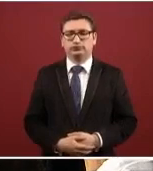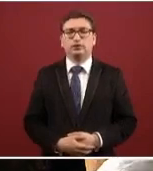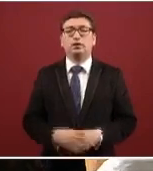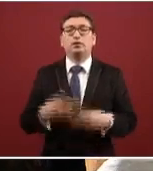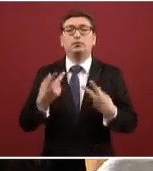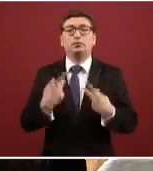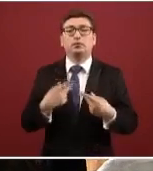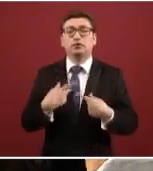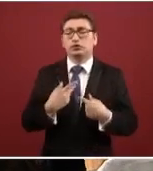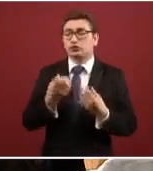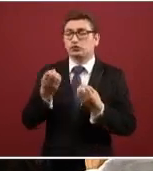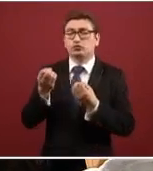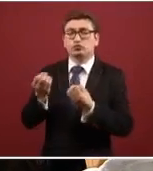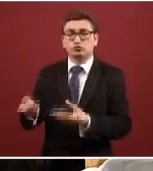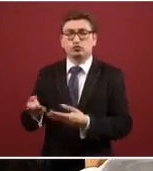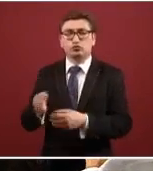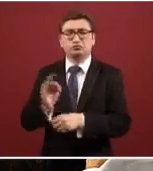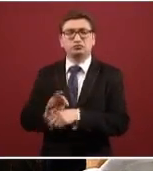beneficiarios,